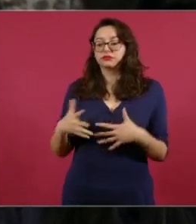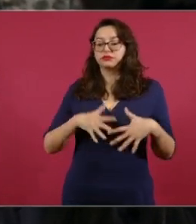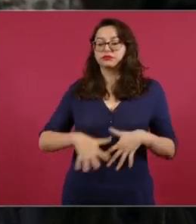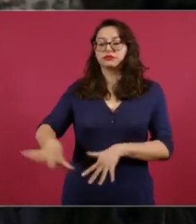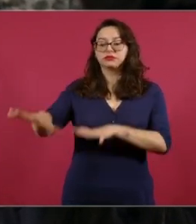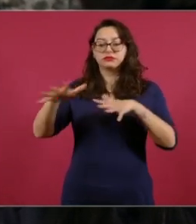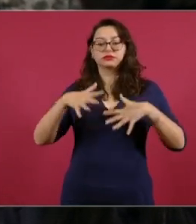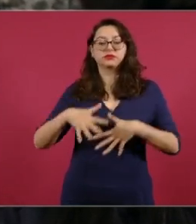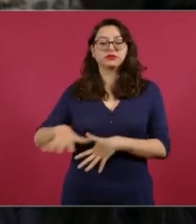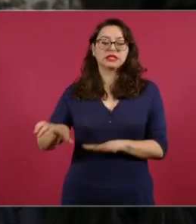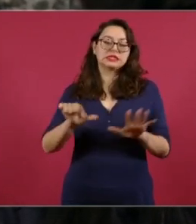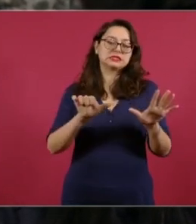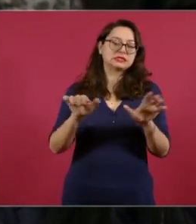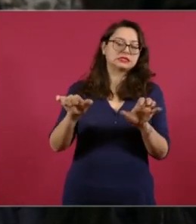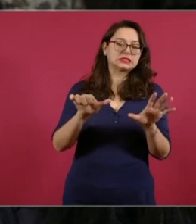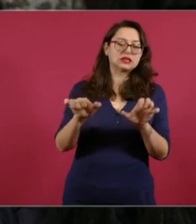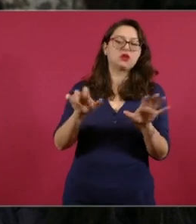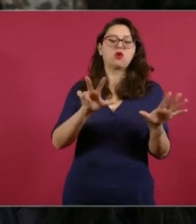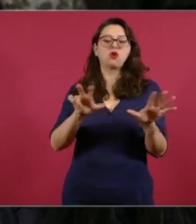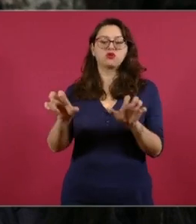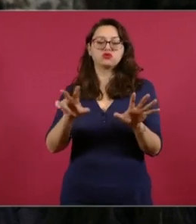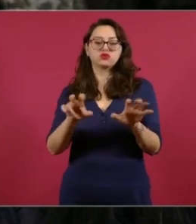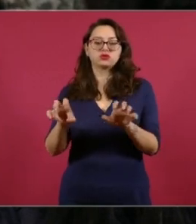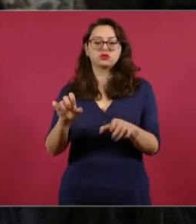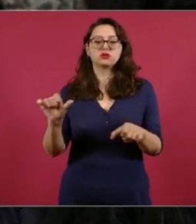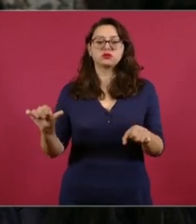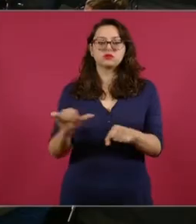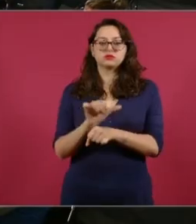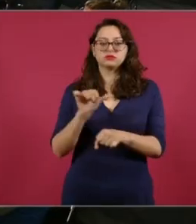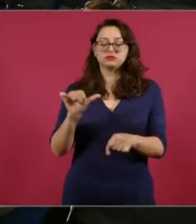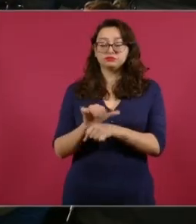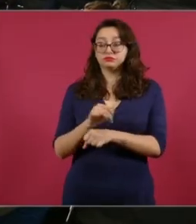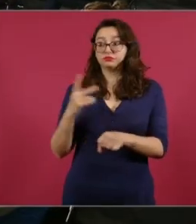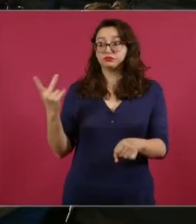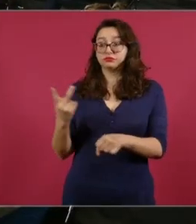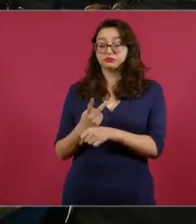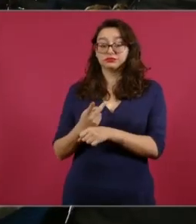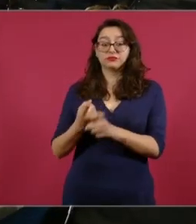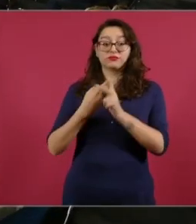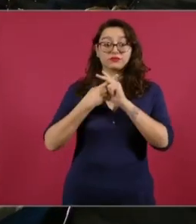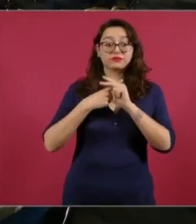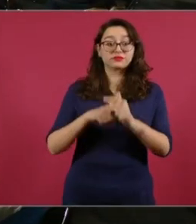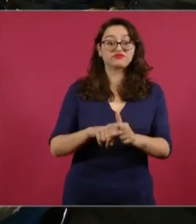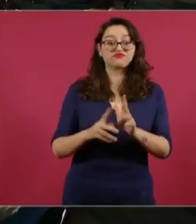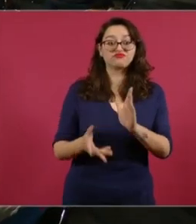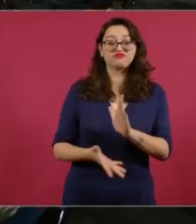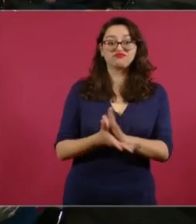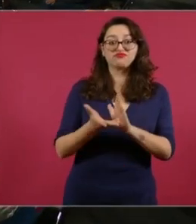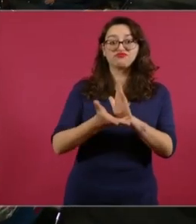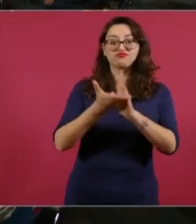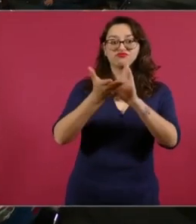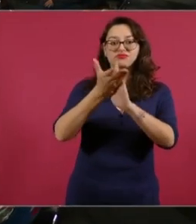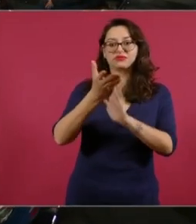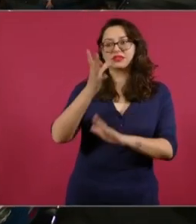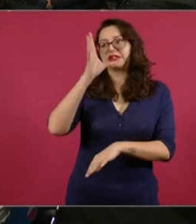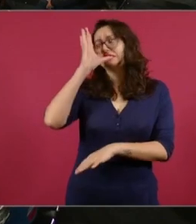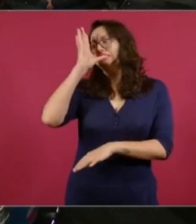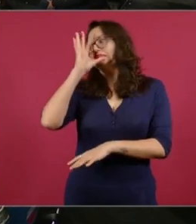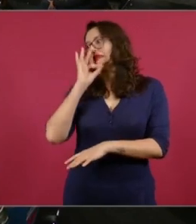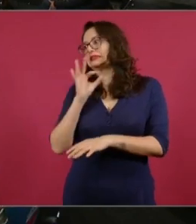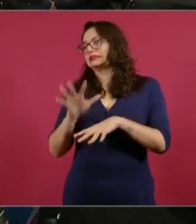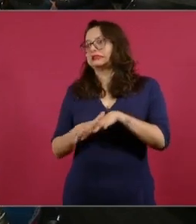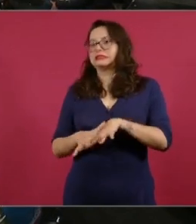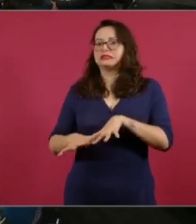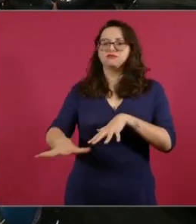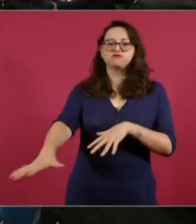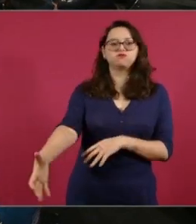entre 600 y 800 automóviles y lo que ocurrió con la obra es un ejemplo de la situación que viven todos los días la población que habita